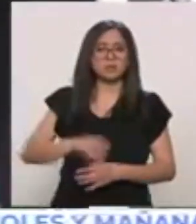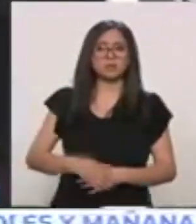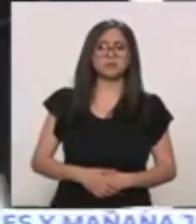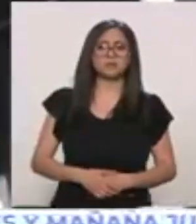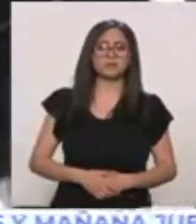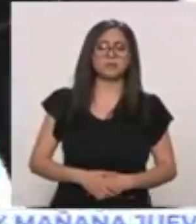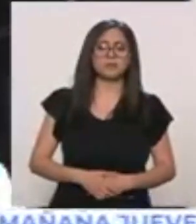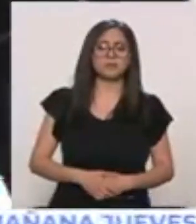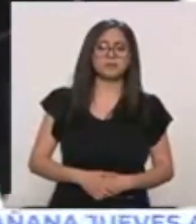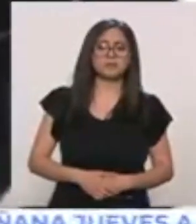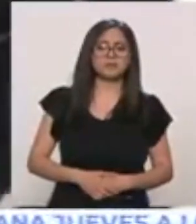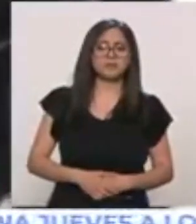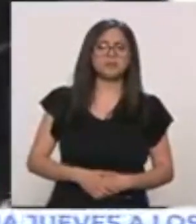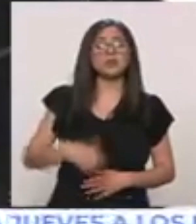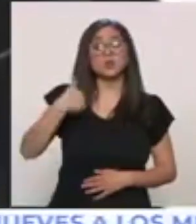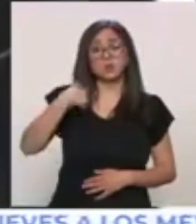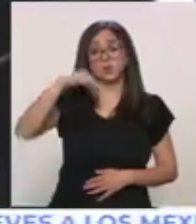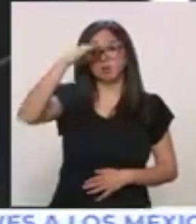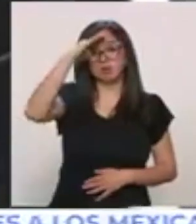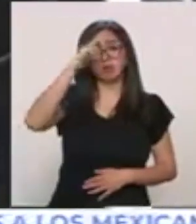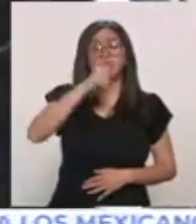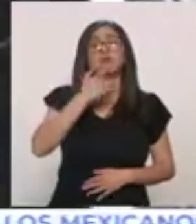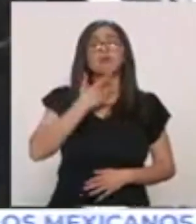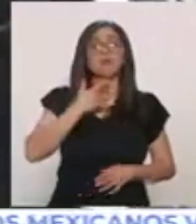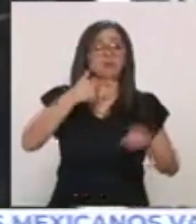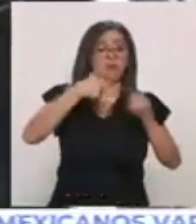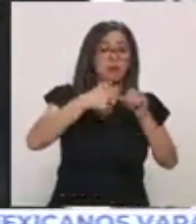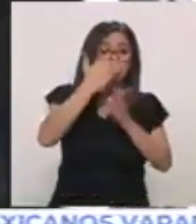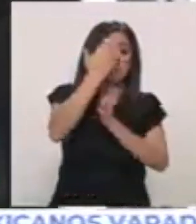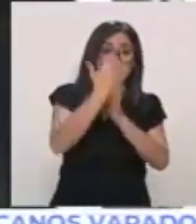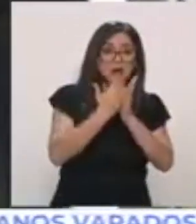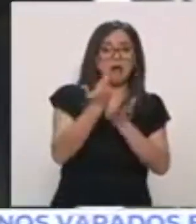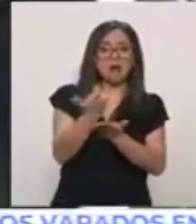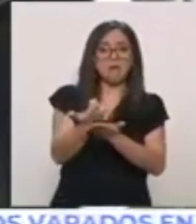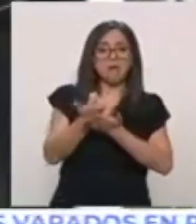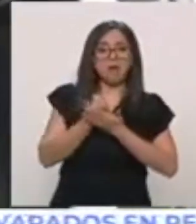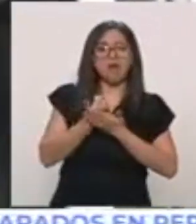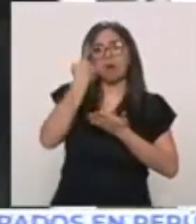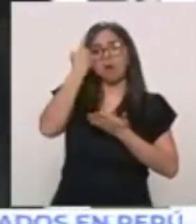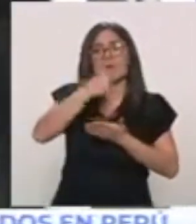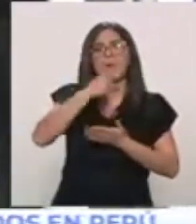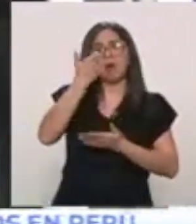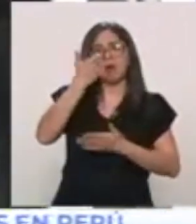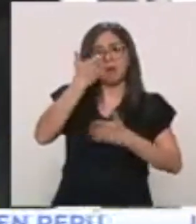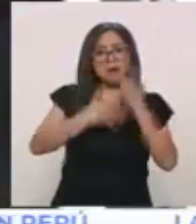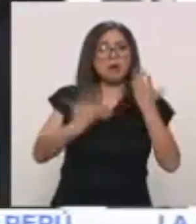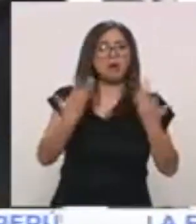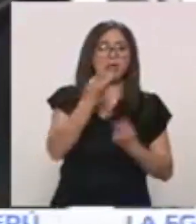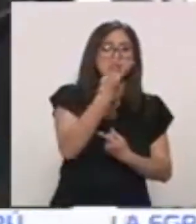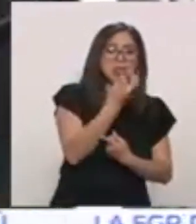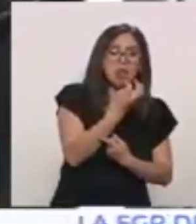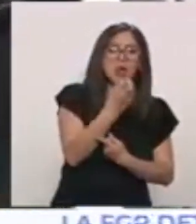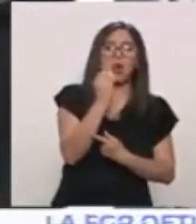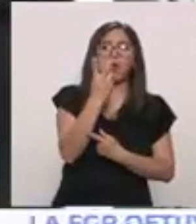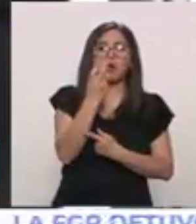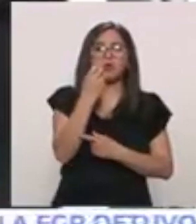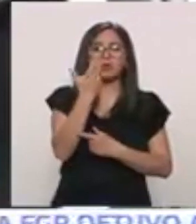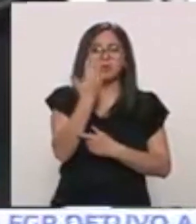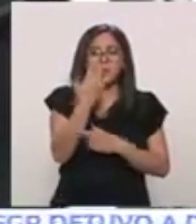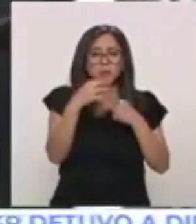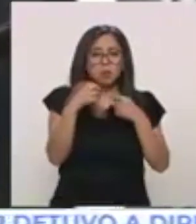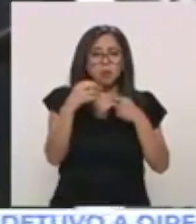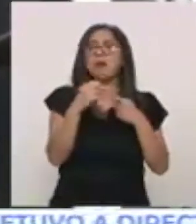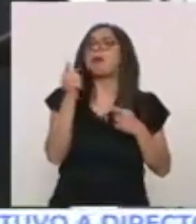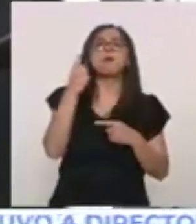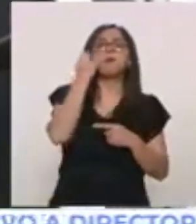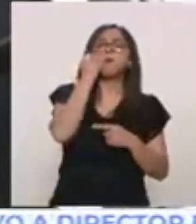está bien, ¿no? Porque nos ayuda bastante en nuestra economía. Aunque sean 3 pesos, 2.50, lo que sea, obviamente yo como chofer me